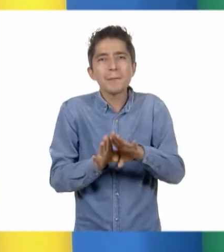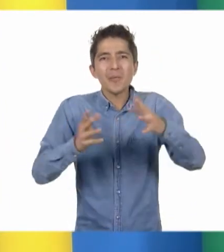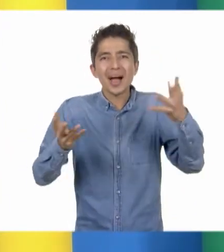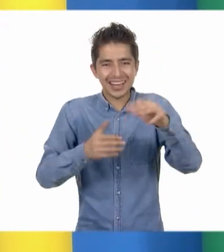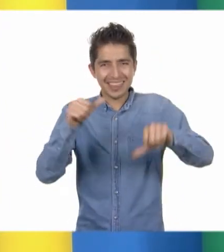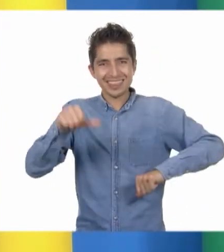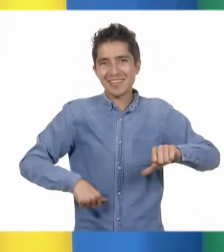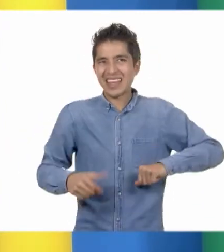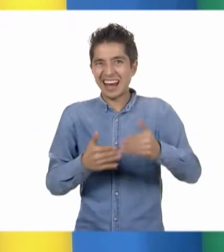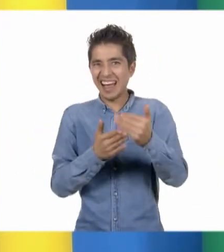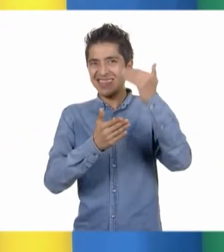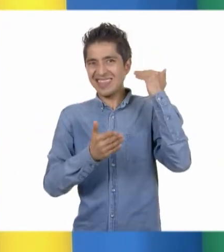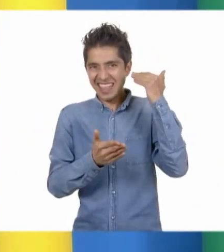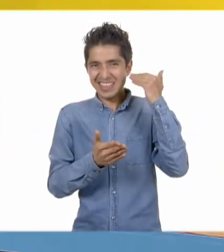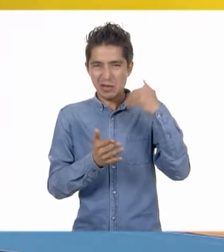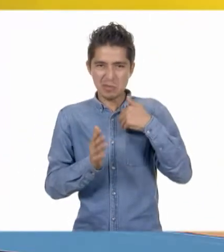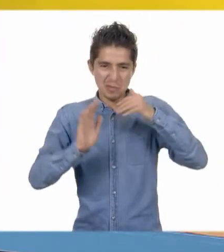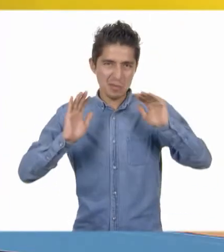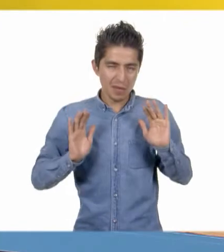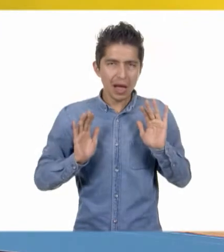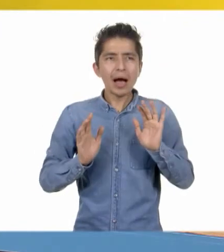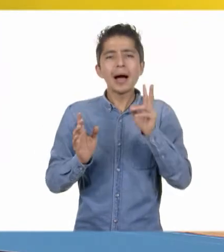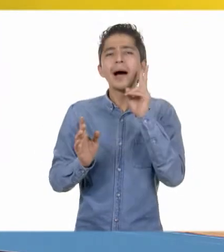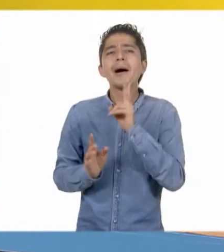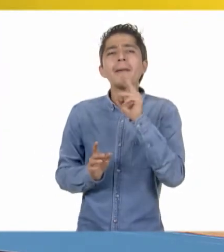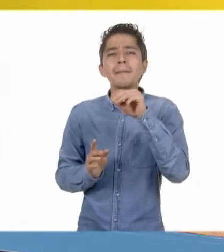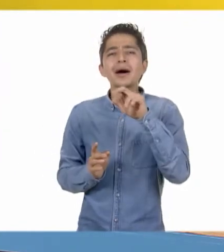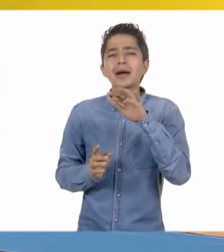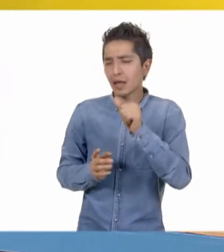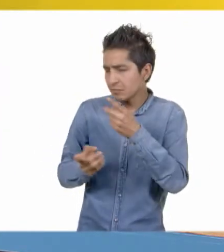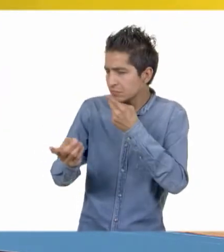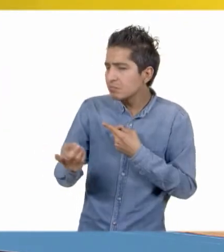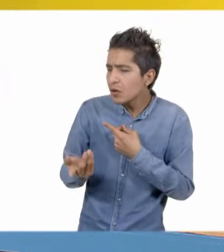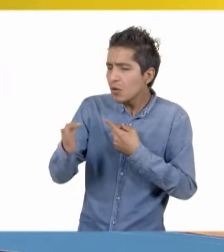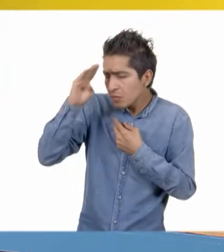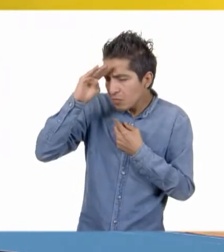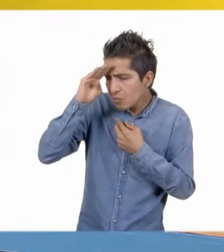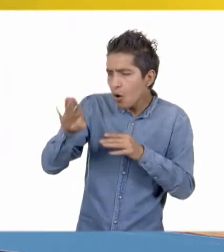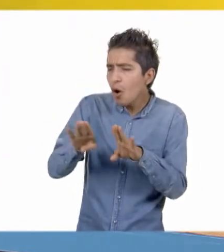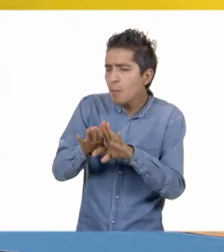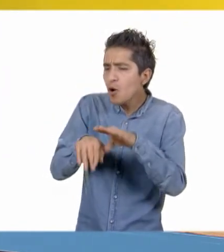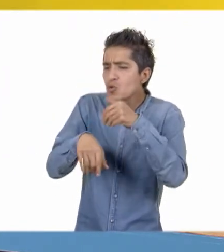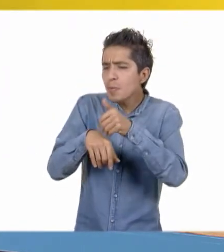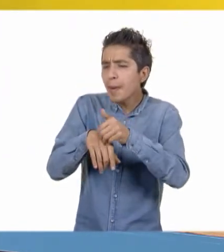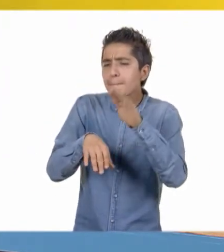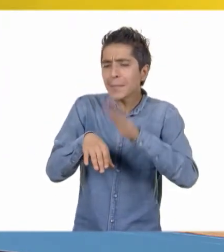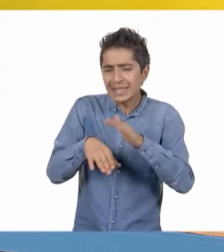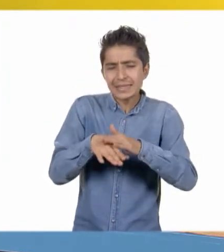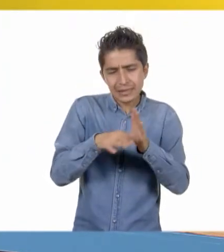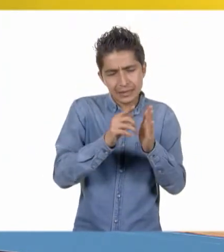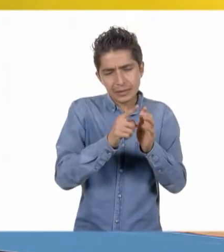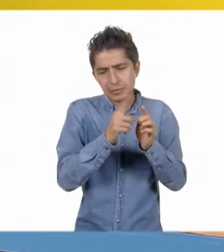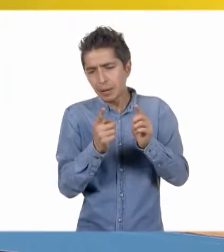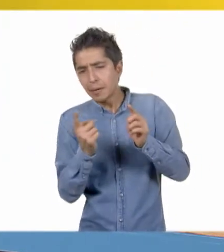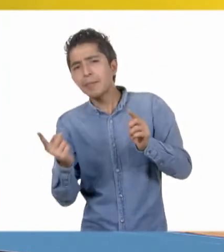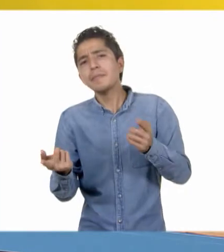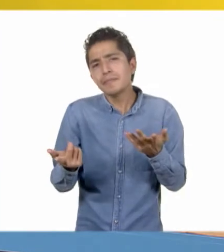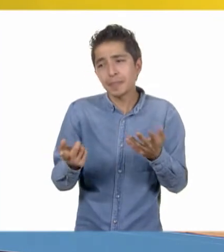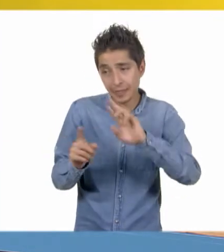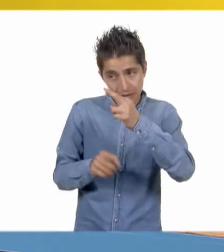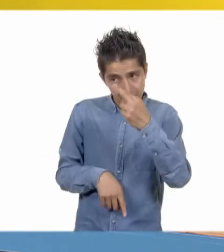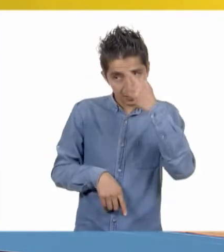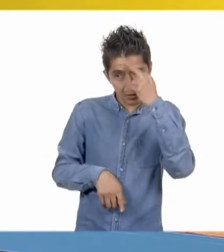actividad anterior. Adelante, María, compártenos por favor cómo piensas encontrar más números. Pero recuerden que cada quien